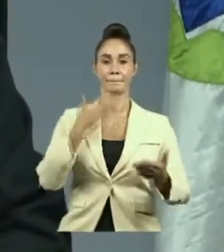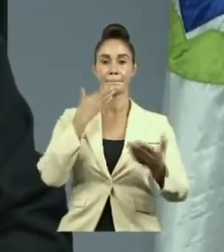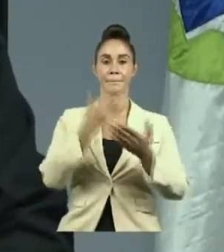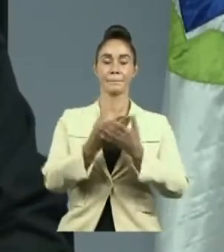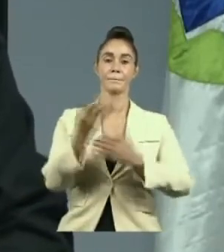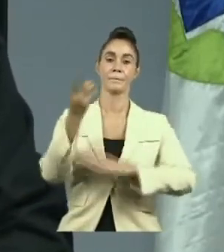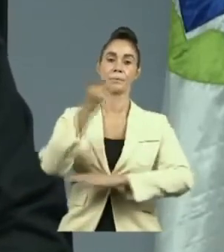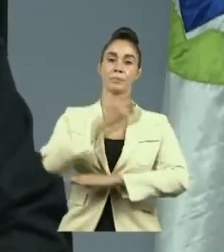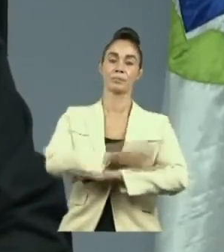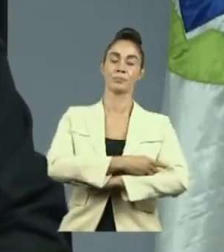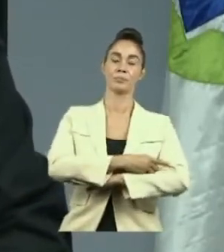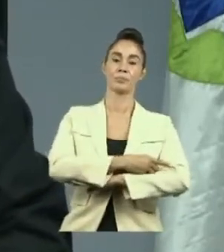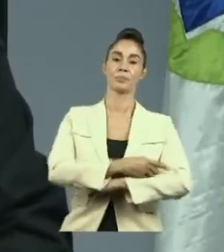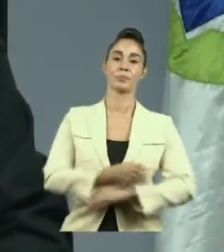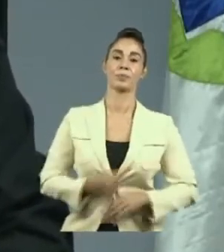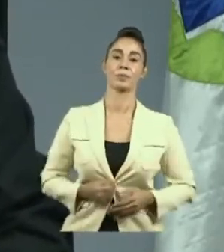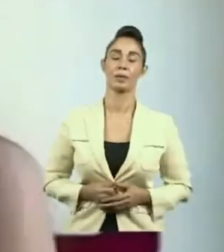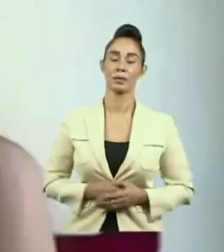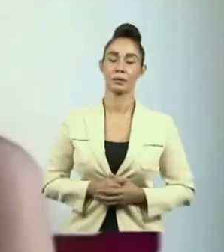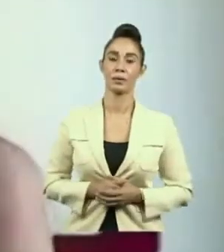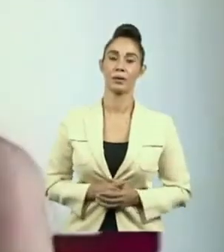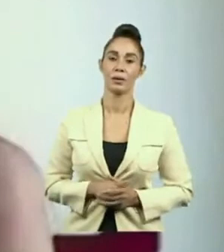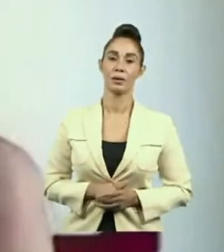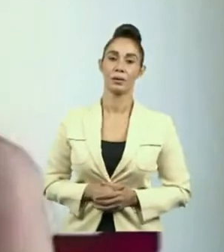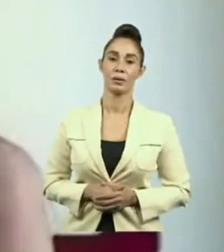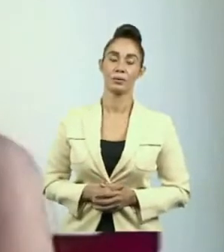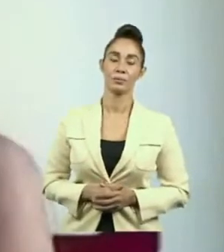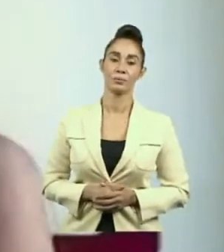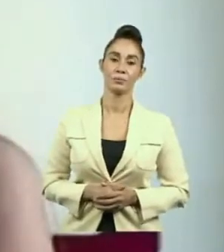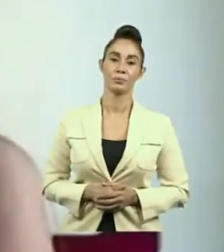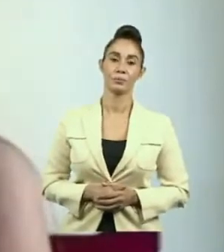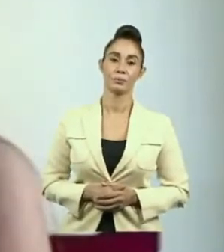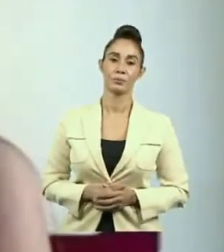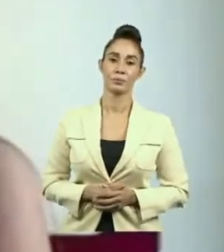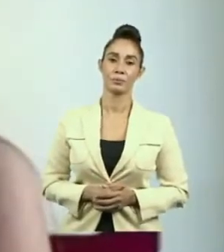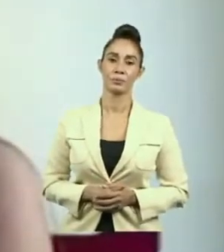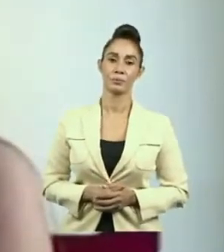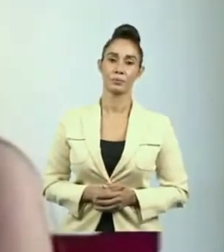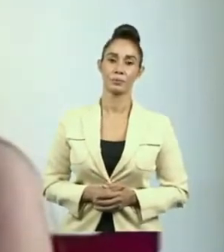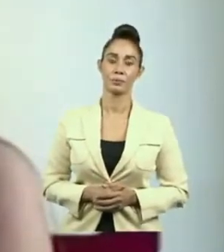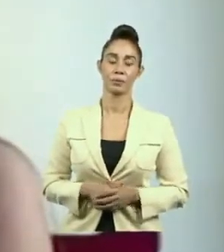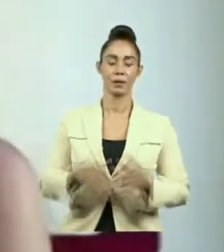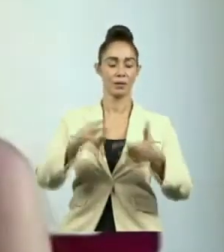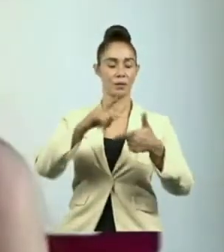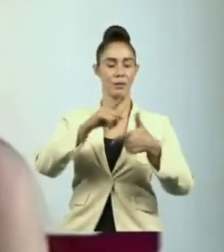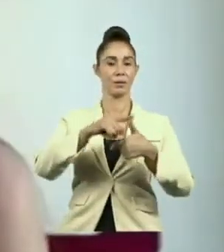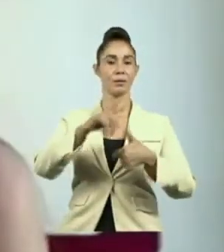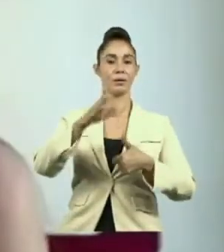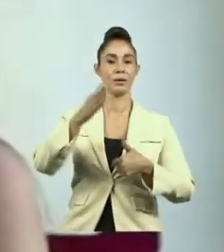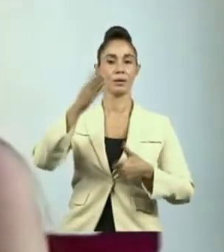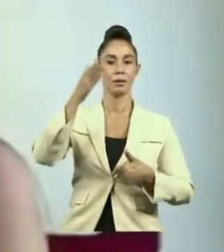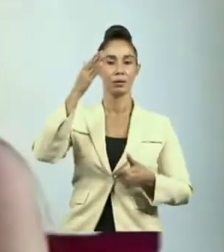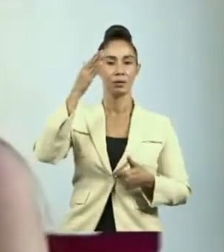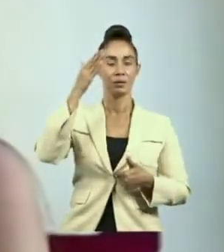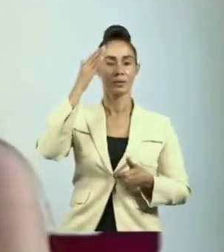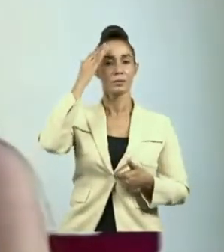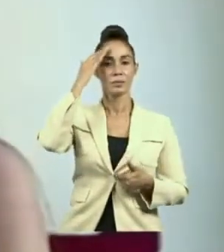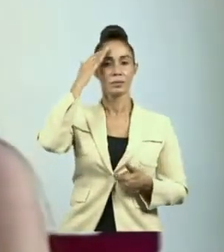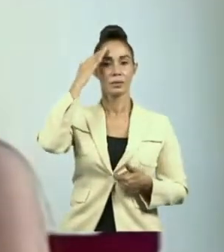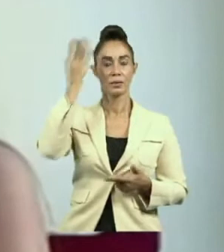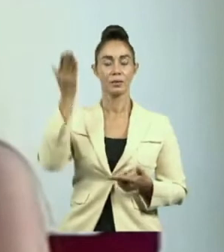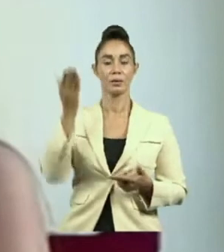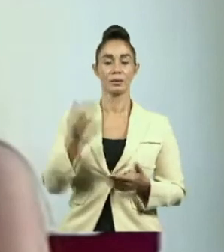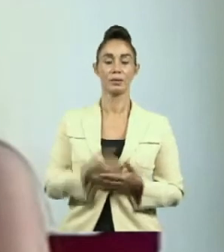ministro y el caribe el ministro quisiéramos saber cuál es la procedencia de las